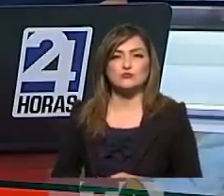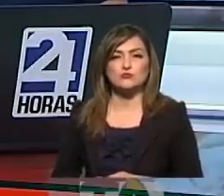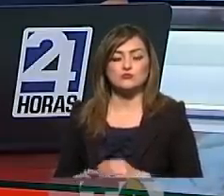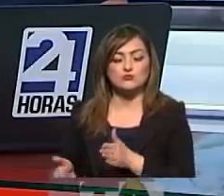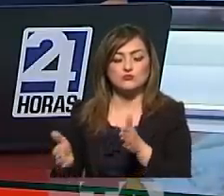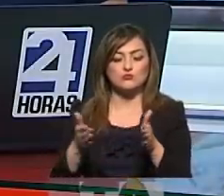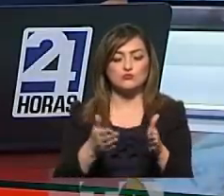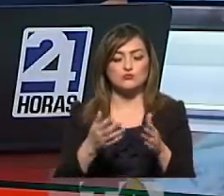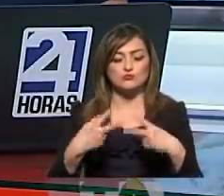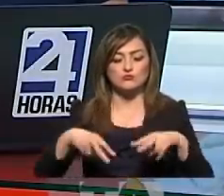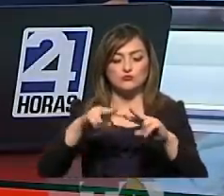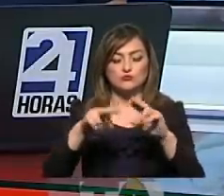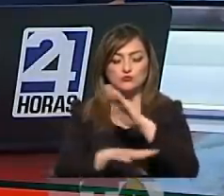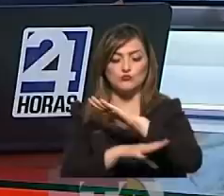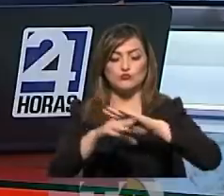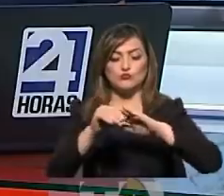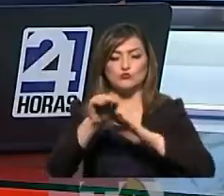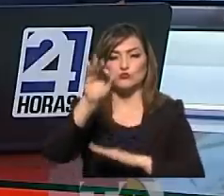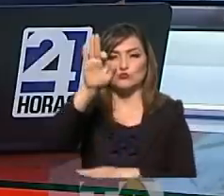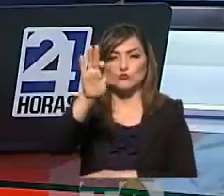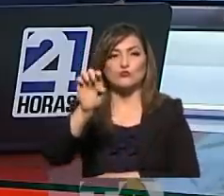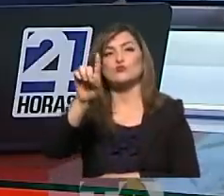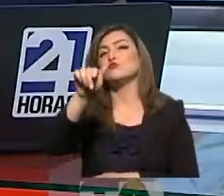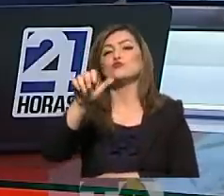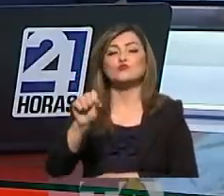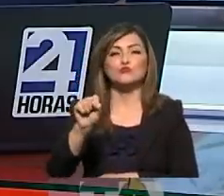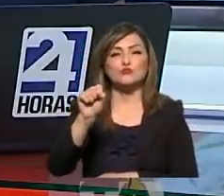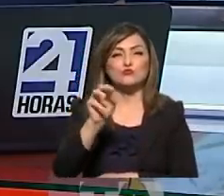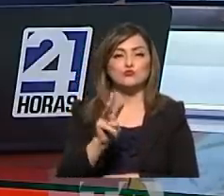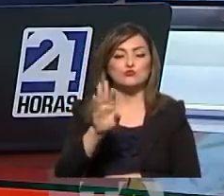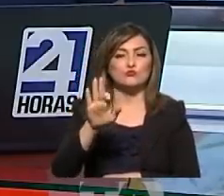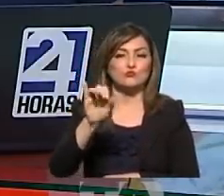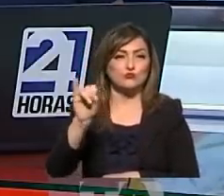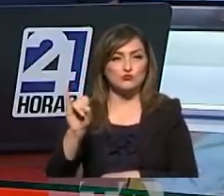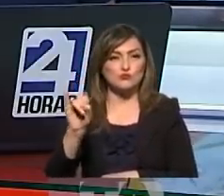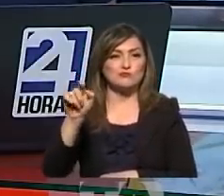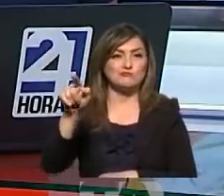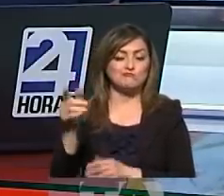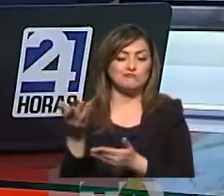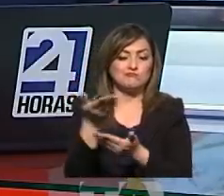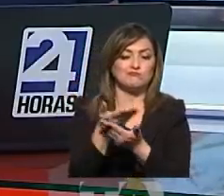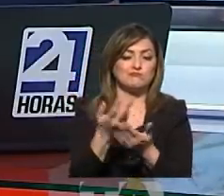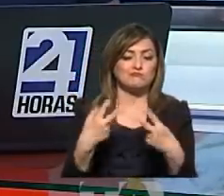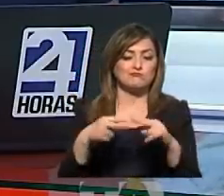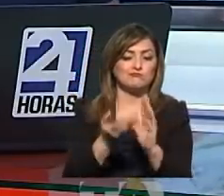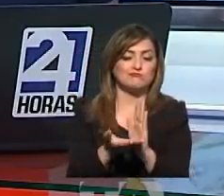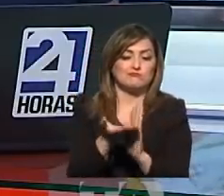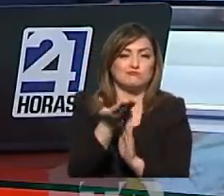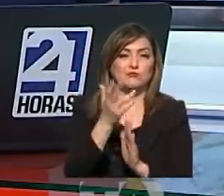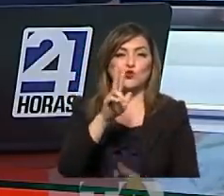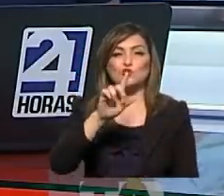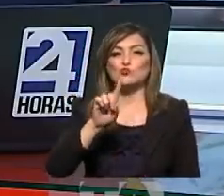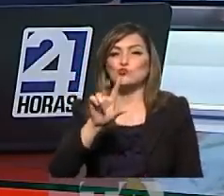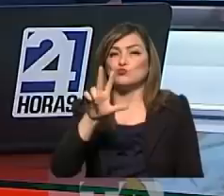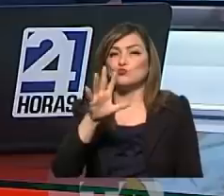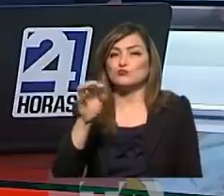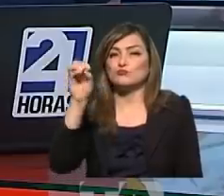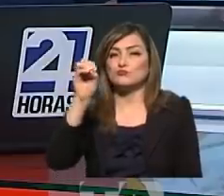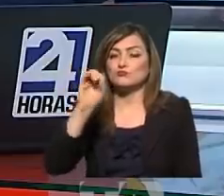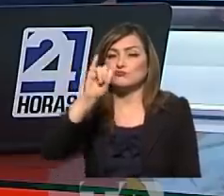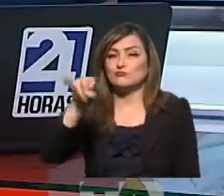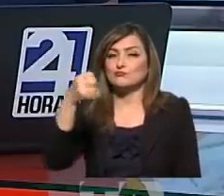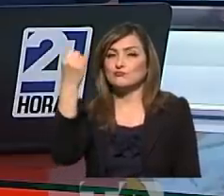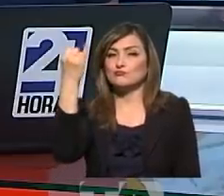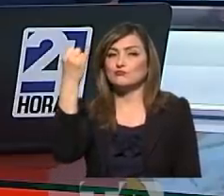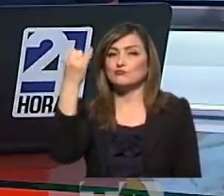El precio de petróleo intermedio de Texas, WTI, de referencia para Ecuador, presentó un alza de 3.35% este